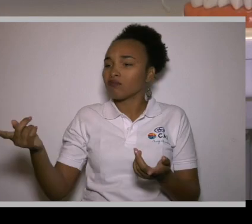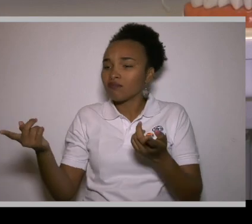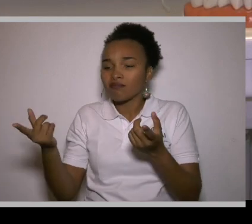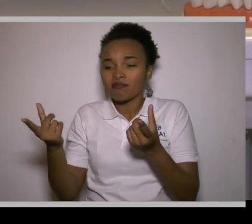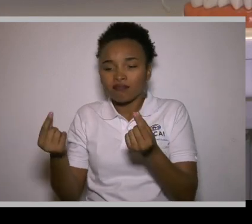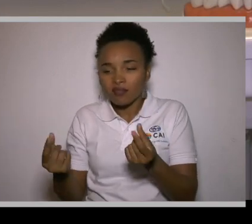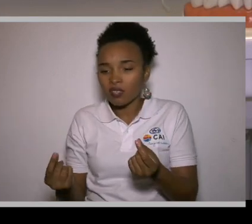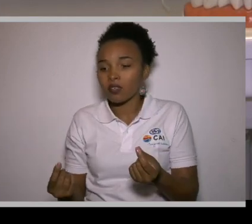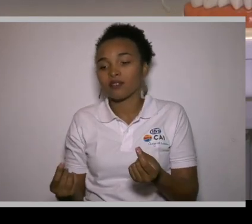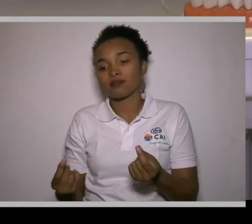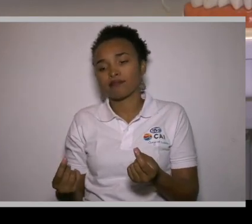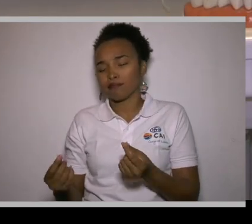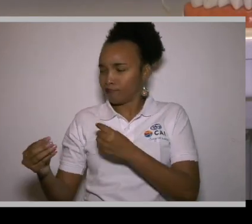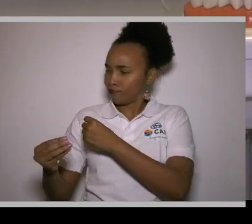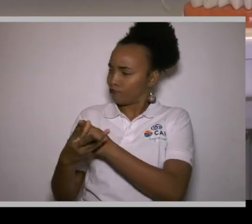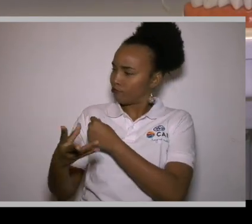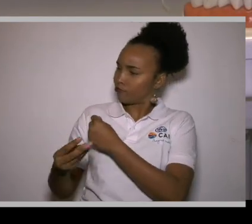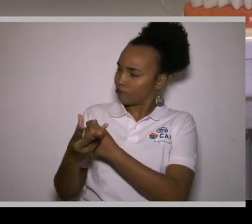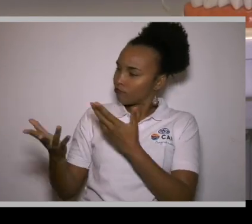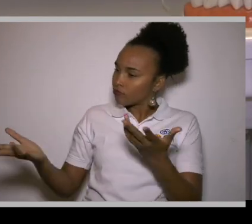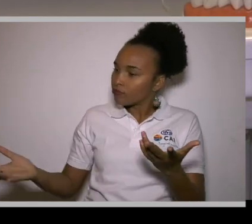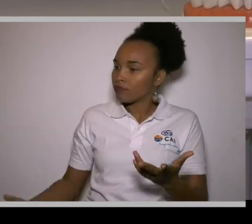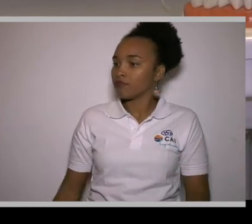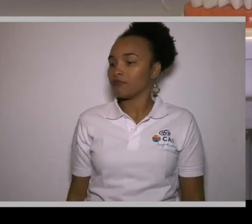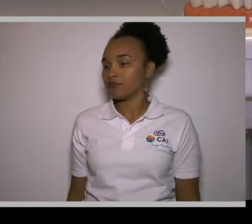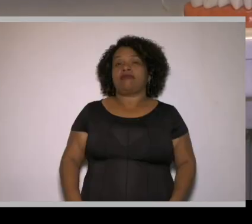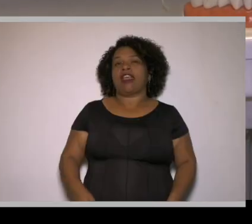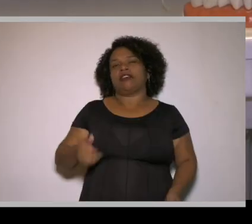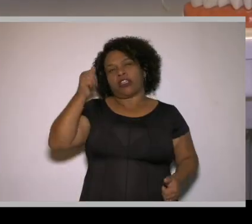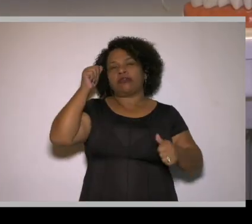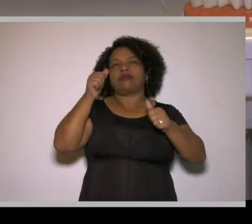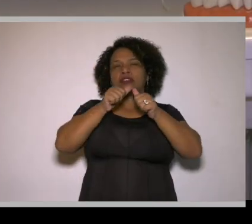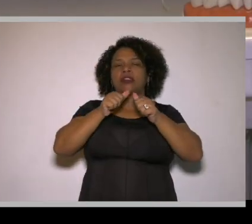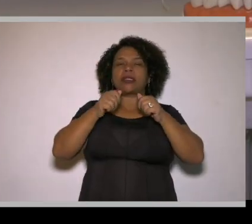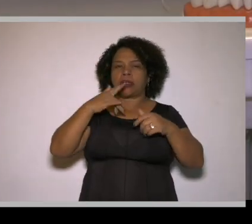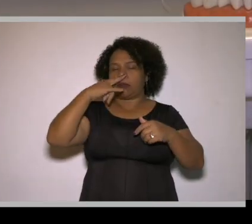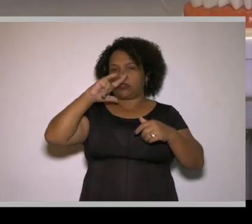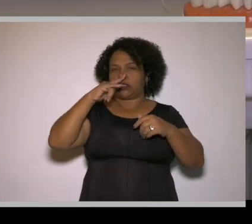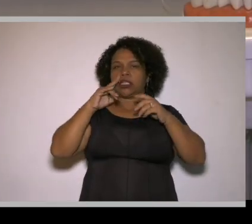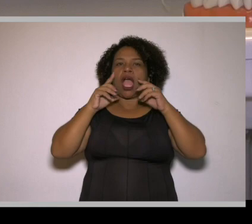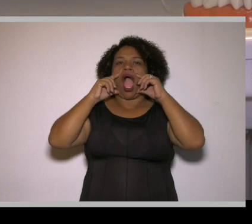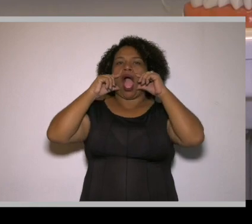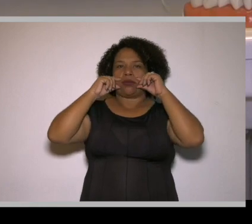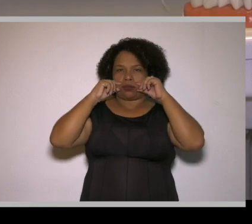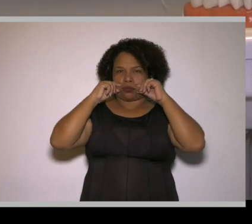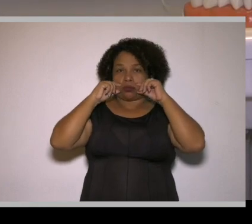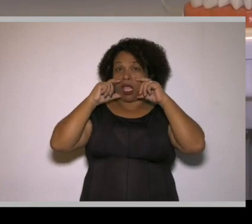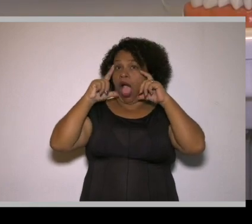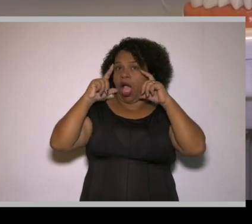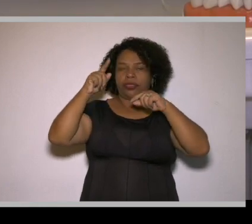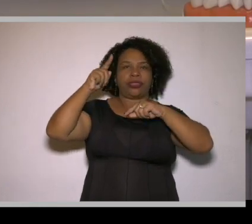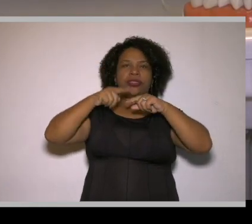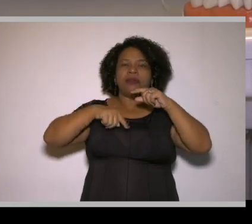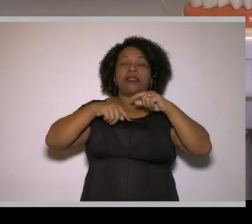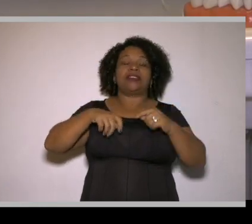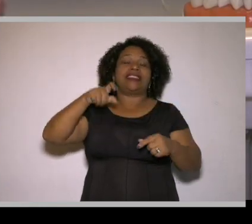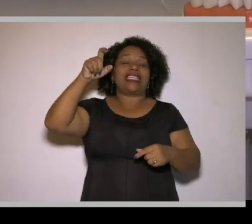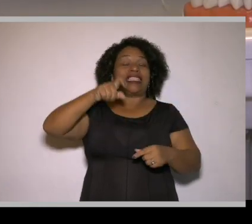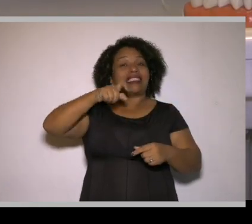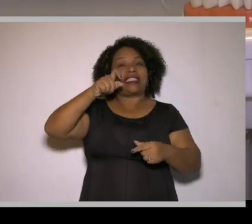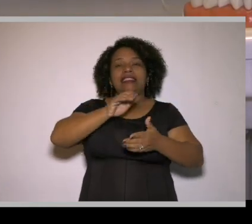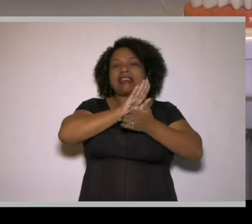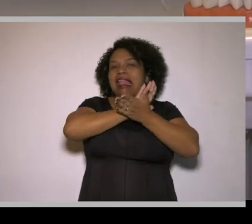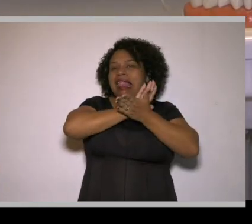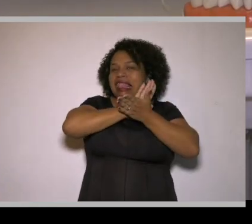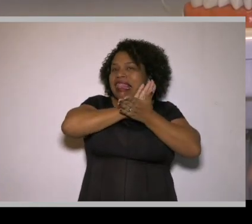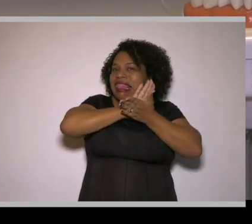más todavía, porque tiene A través- un factor que va a ayudar a que haya más placa, más contaminación, más, porque hay un falta de poquito aire. más